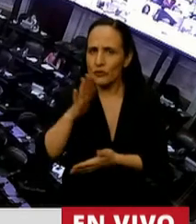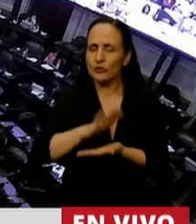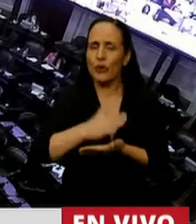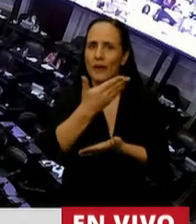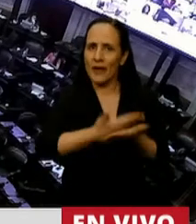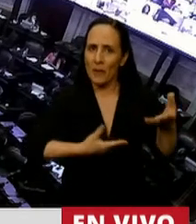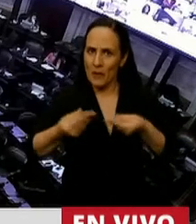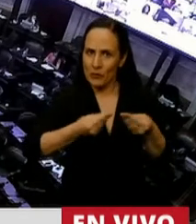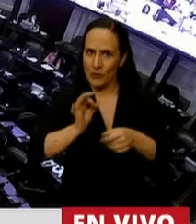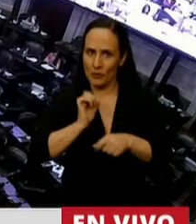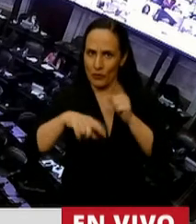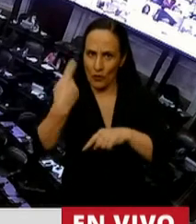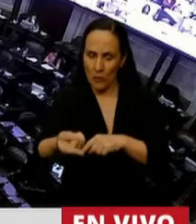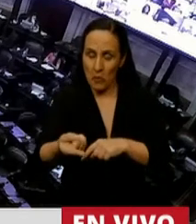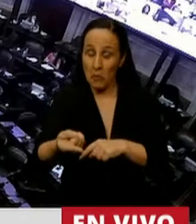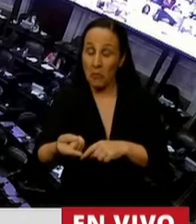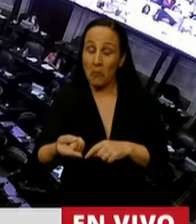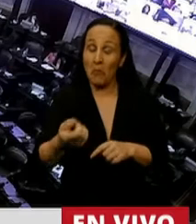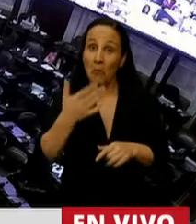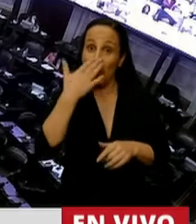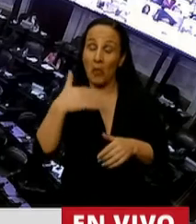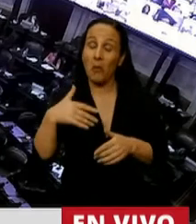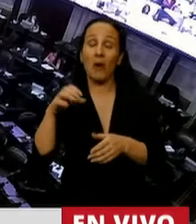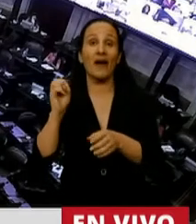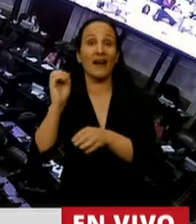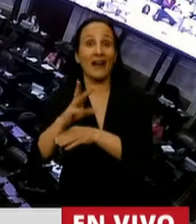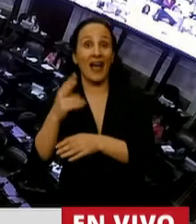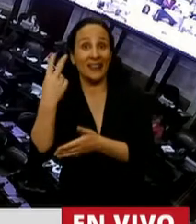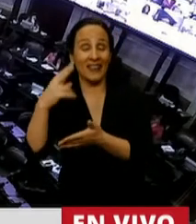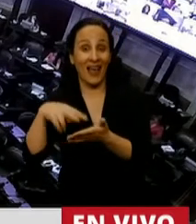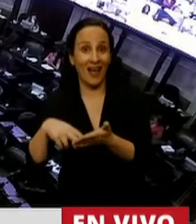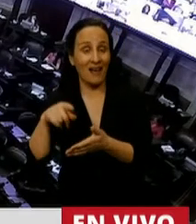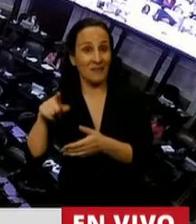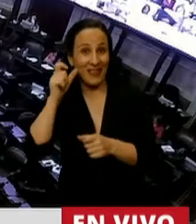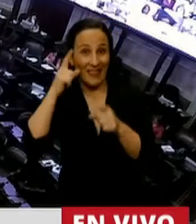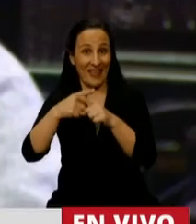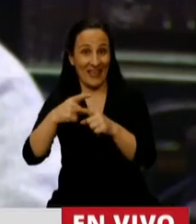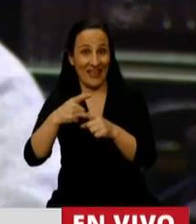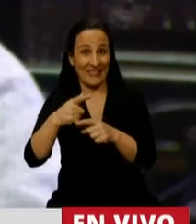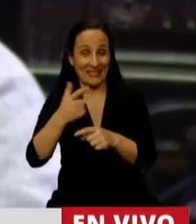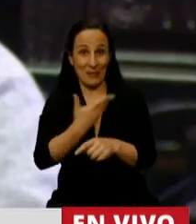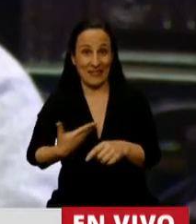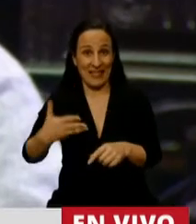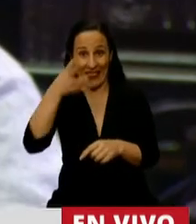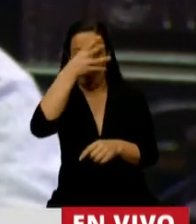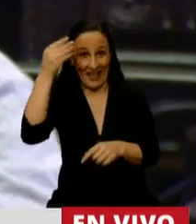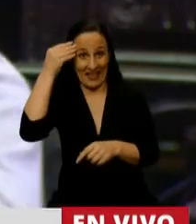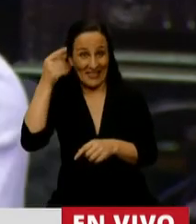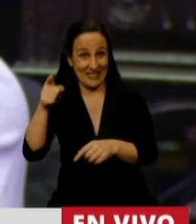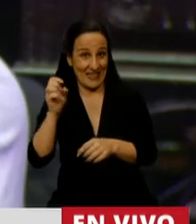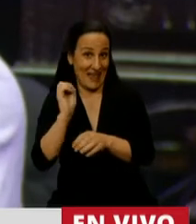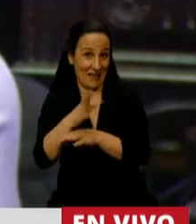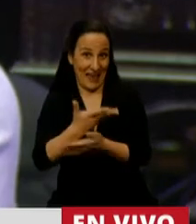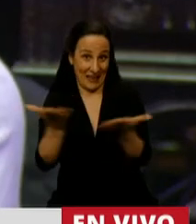2021 hasta que leí la carta pública de la ex presidenta cristina fernández de kirchner donde